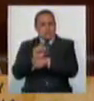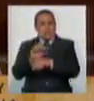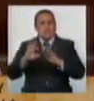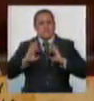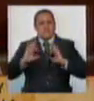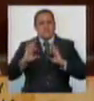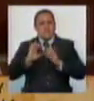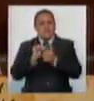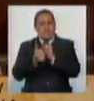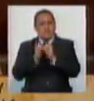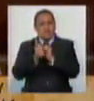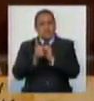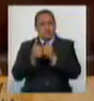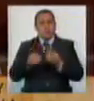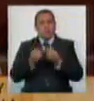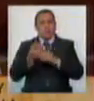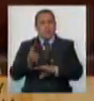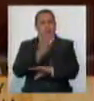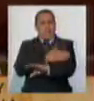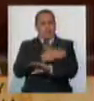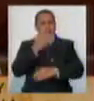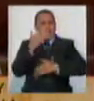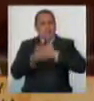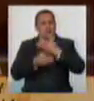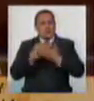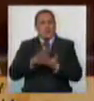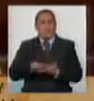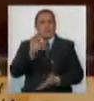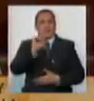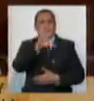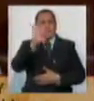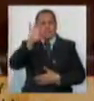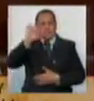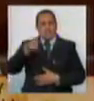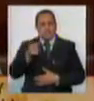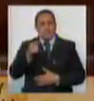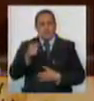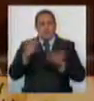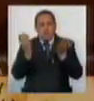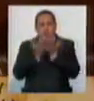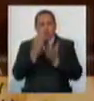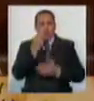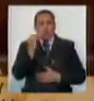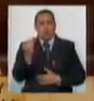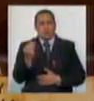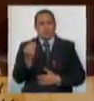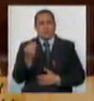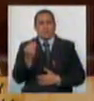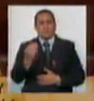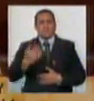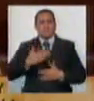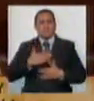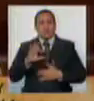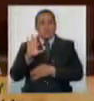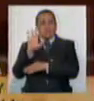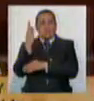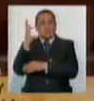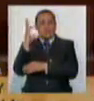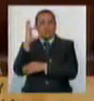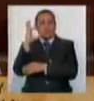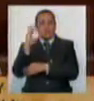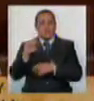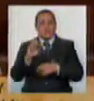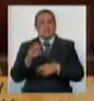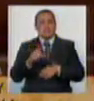deporte, como el que se ha llevado a más de 1 millón de estudiantes. Nuestras federaciones deportivas